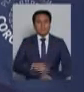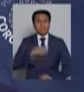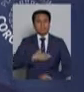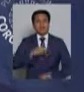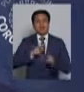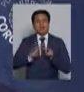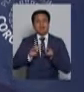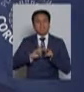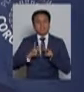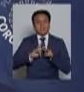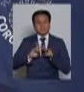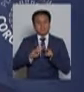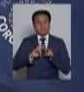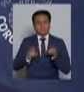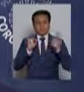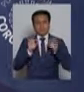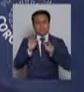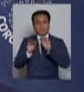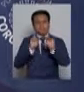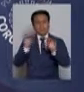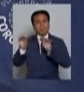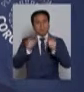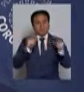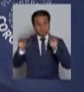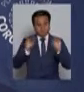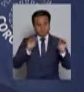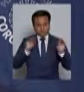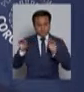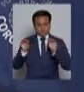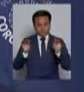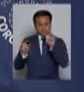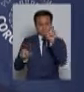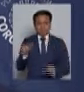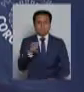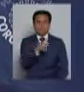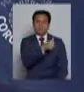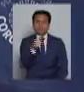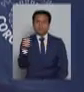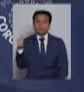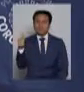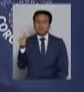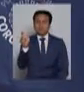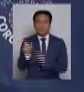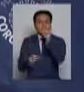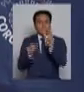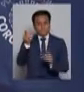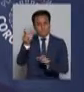hacer un especial llamado a todos los pastores,